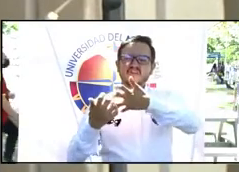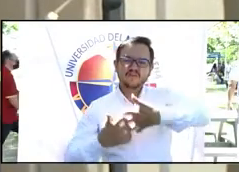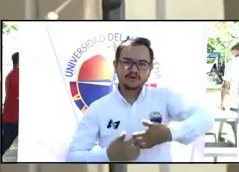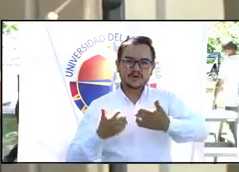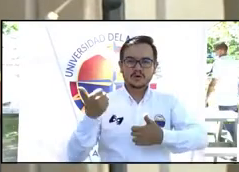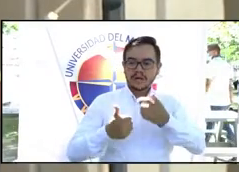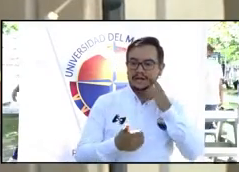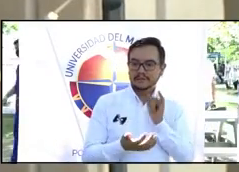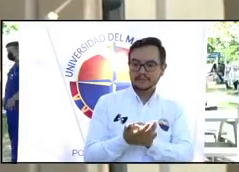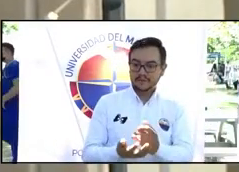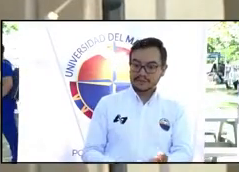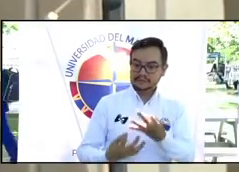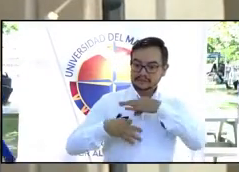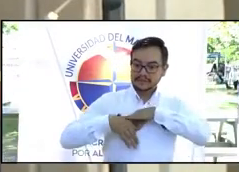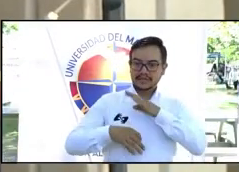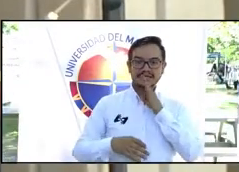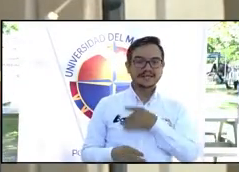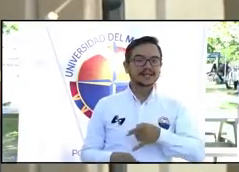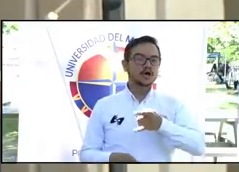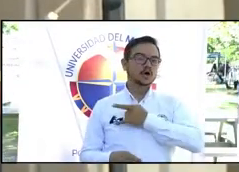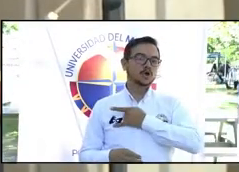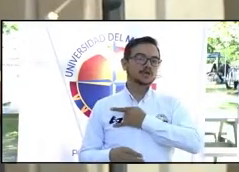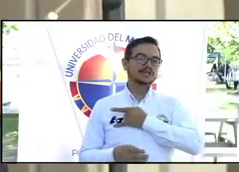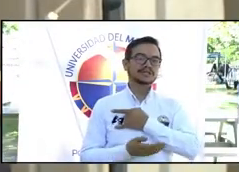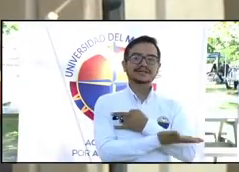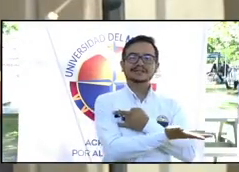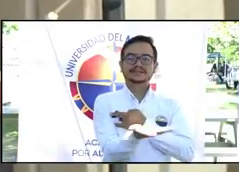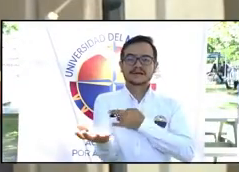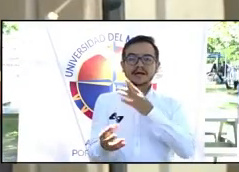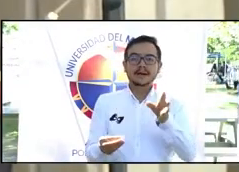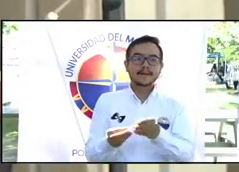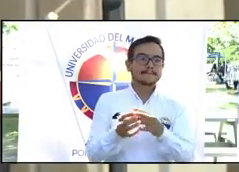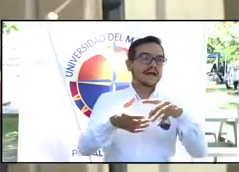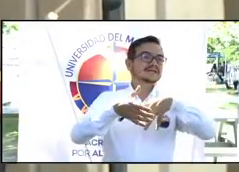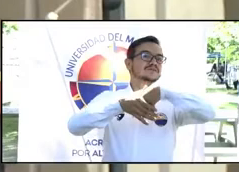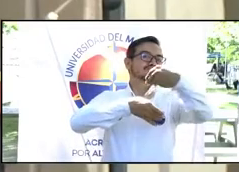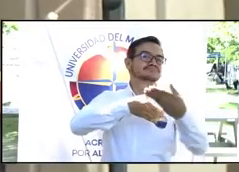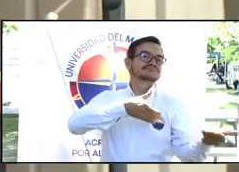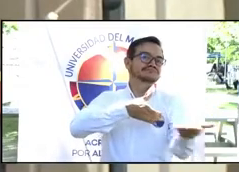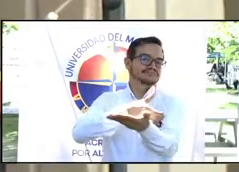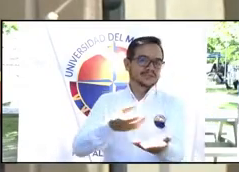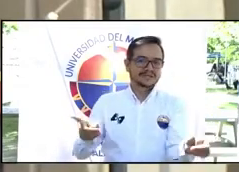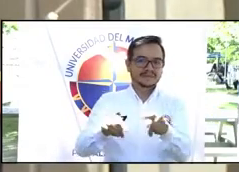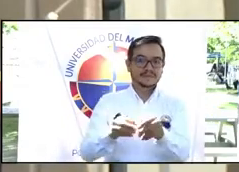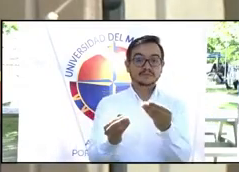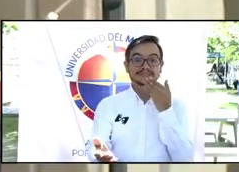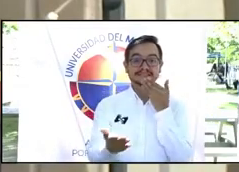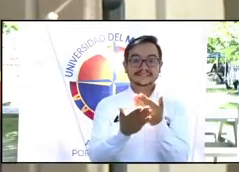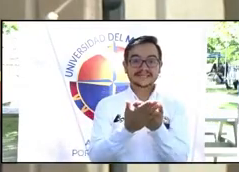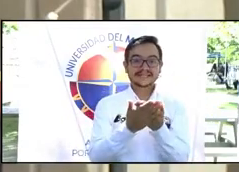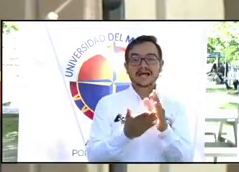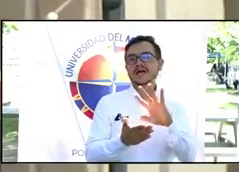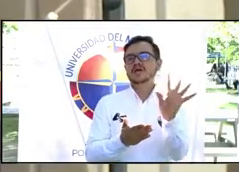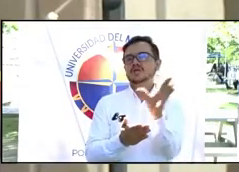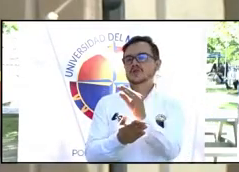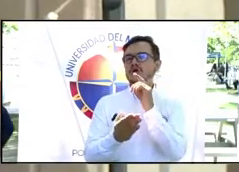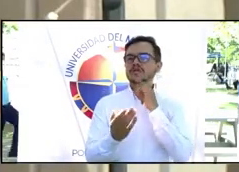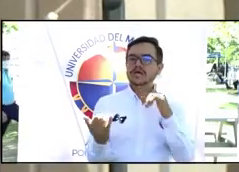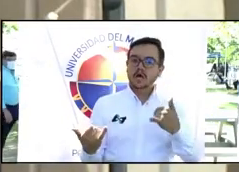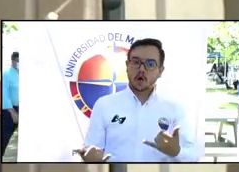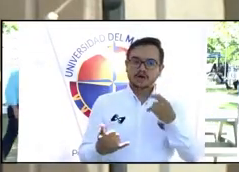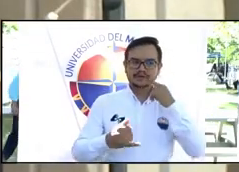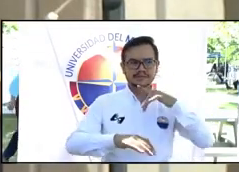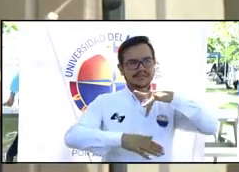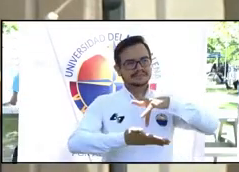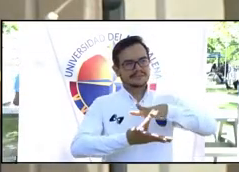en beneficio de la comunidad universitaria y de la ciudadanía en general. Agradecemos a cada una de las personas que fueron partícipes de